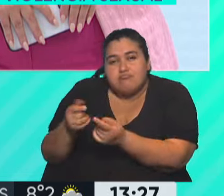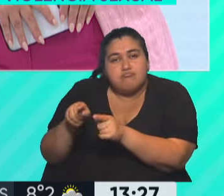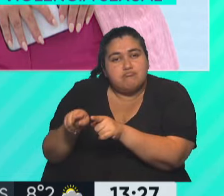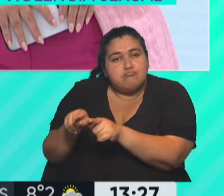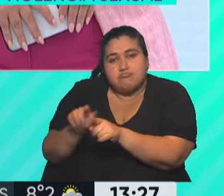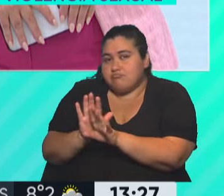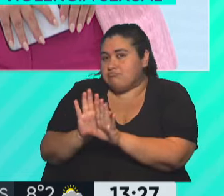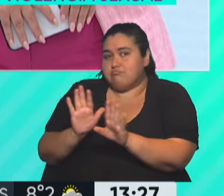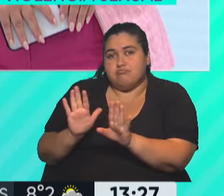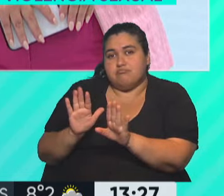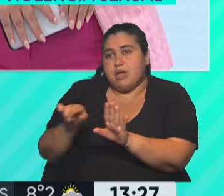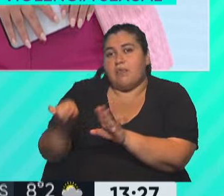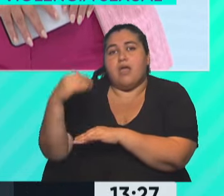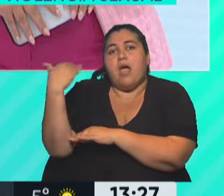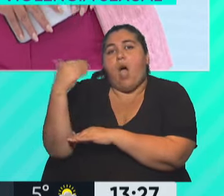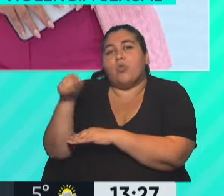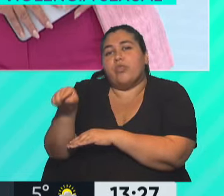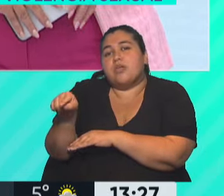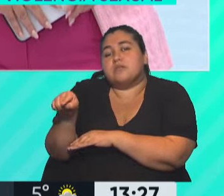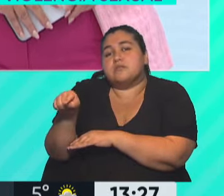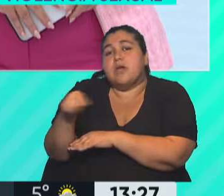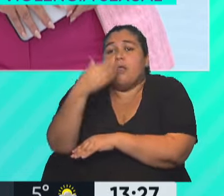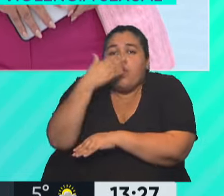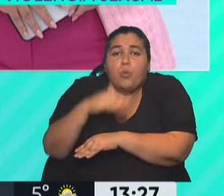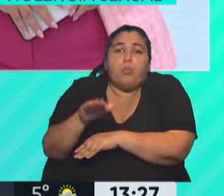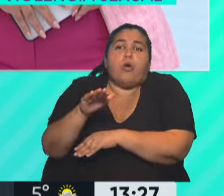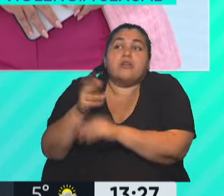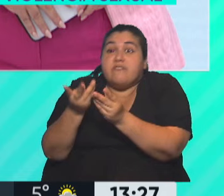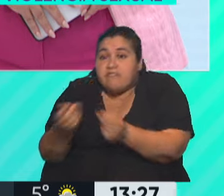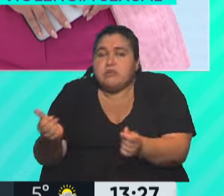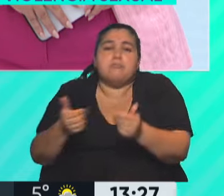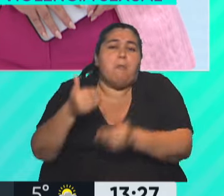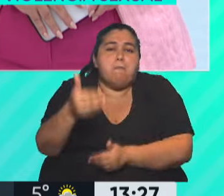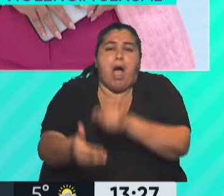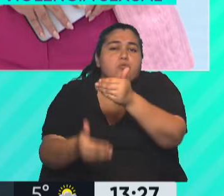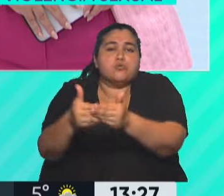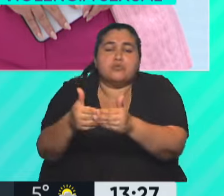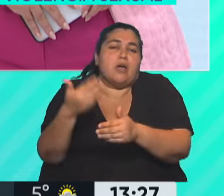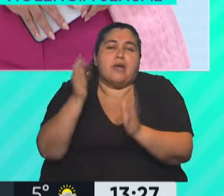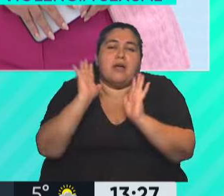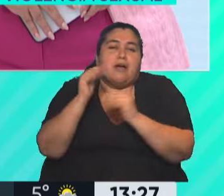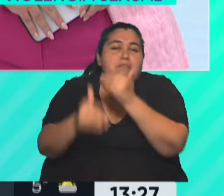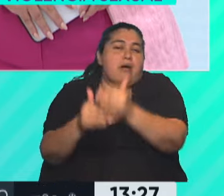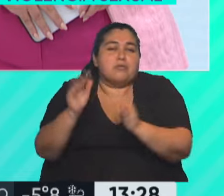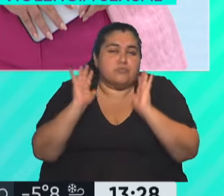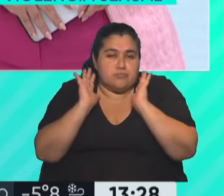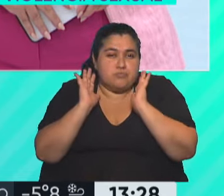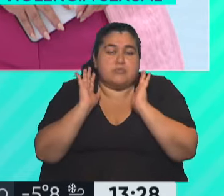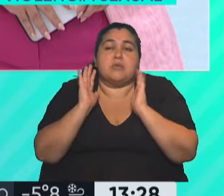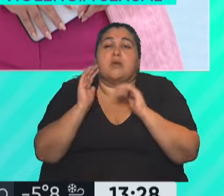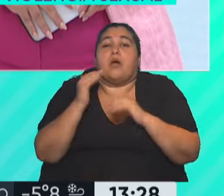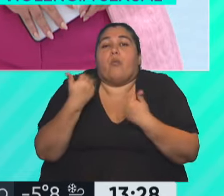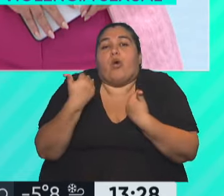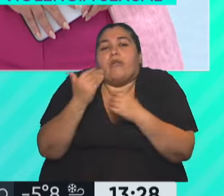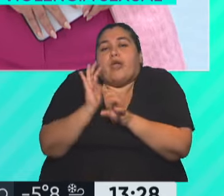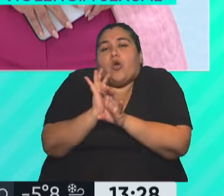y cuáles sean los pasos a seguir. Ella puede llamar a una audiencia inmediata de